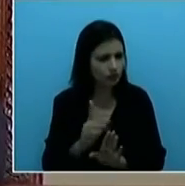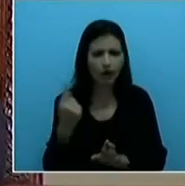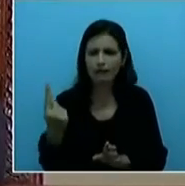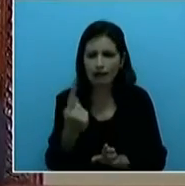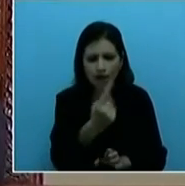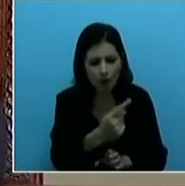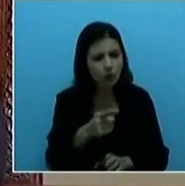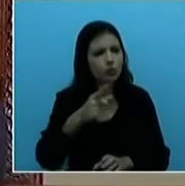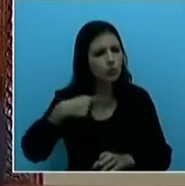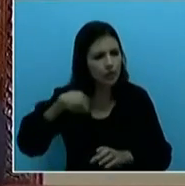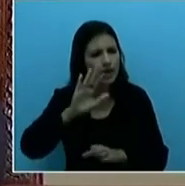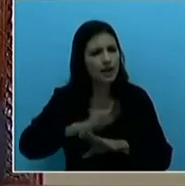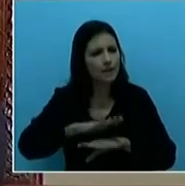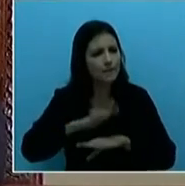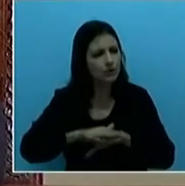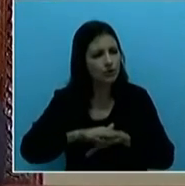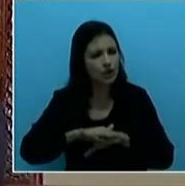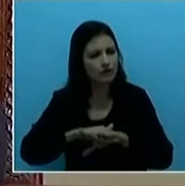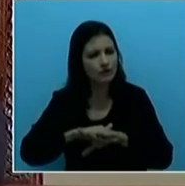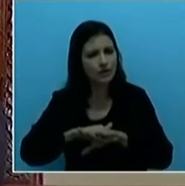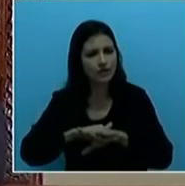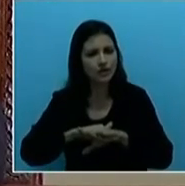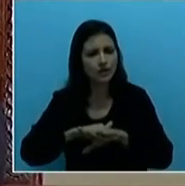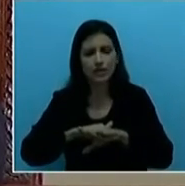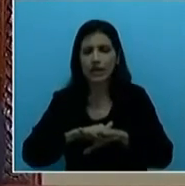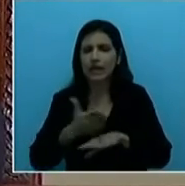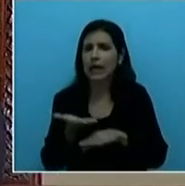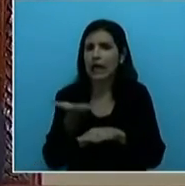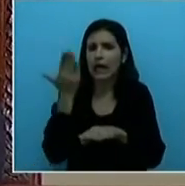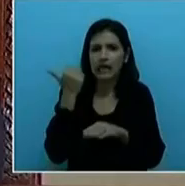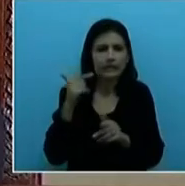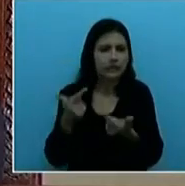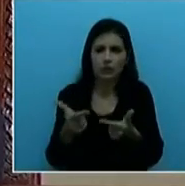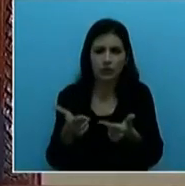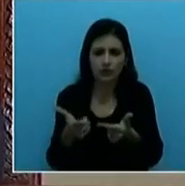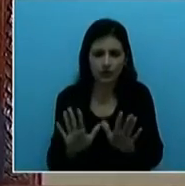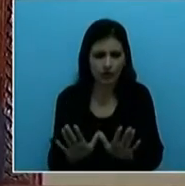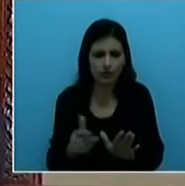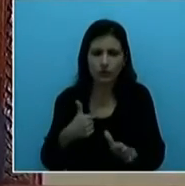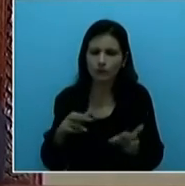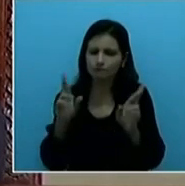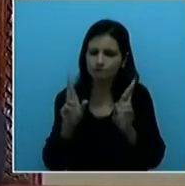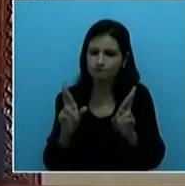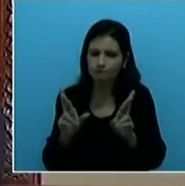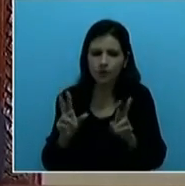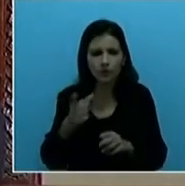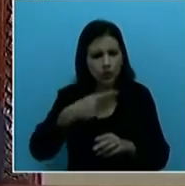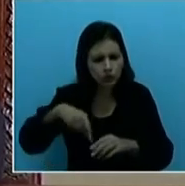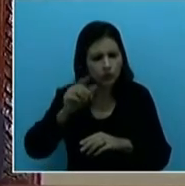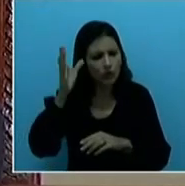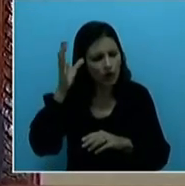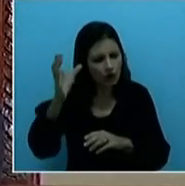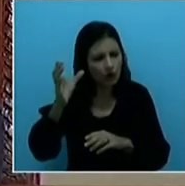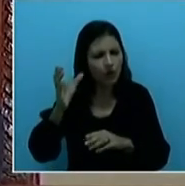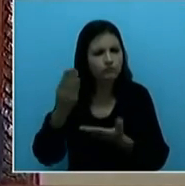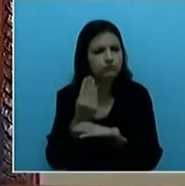tocan inmensos desafíos que nadie enfrentó espero que seamos recordados